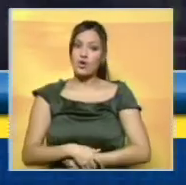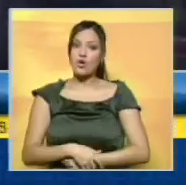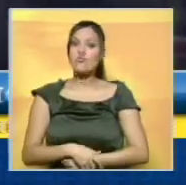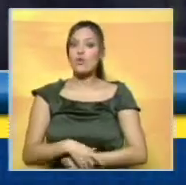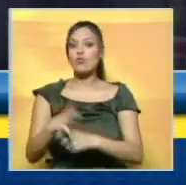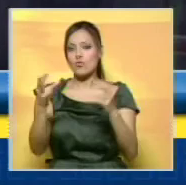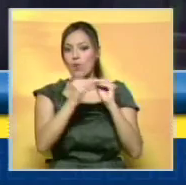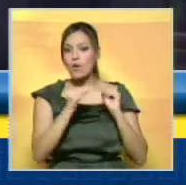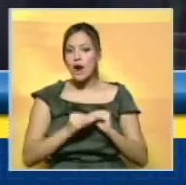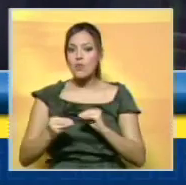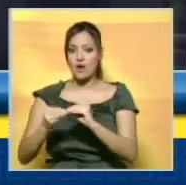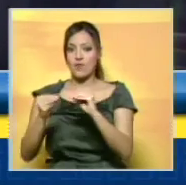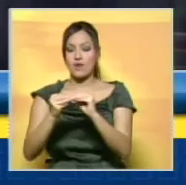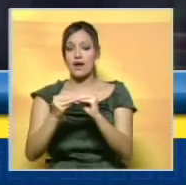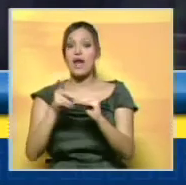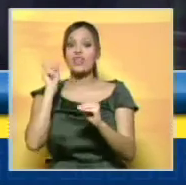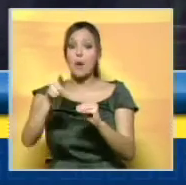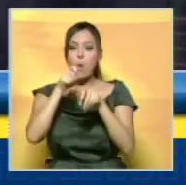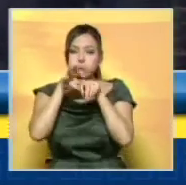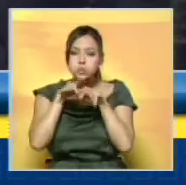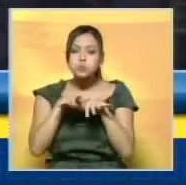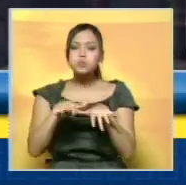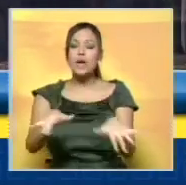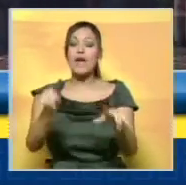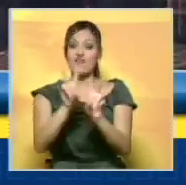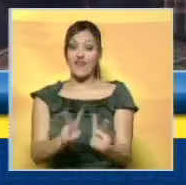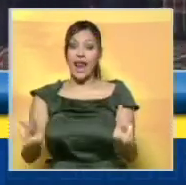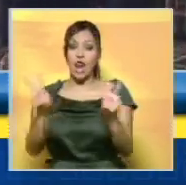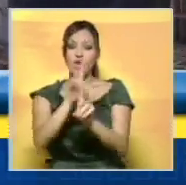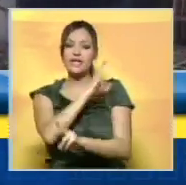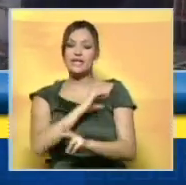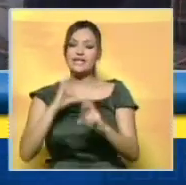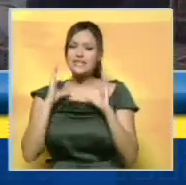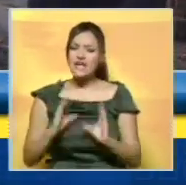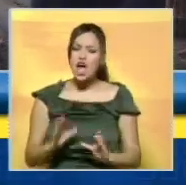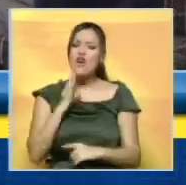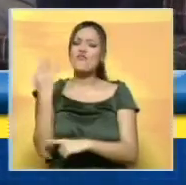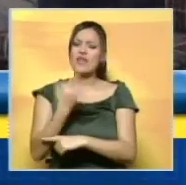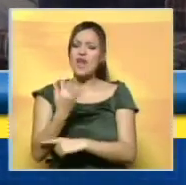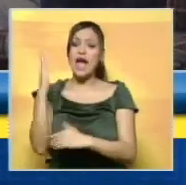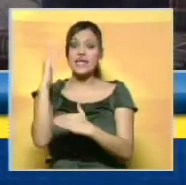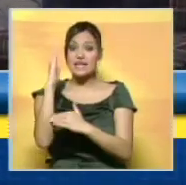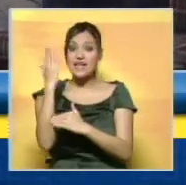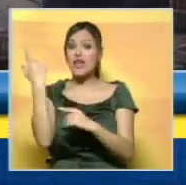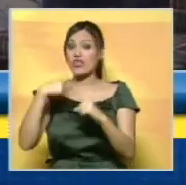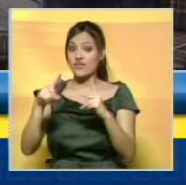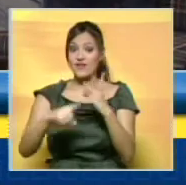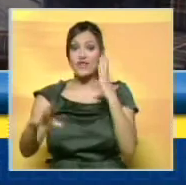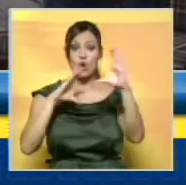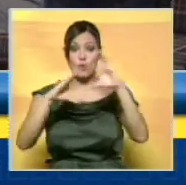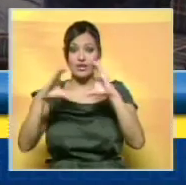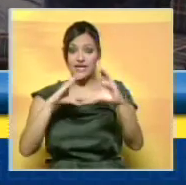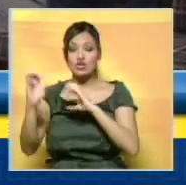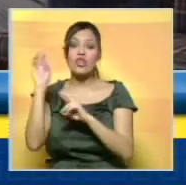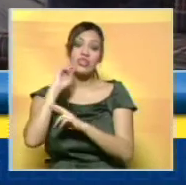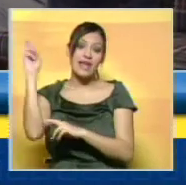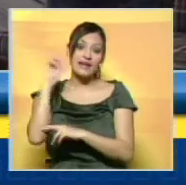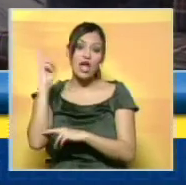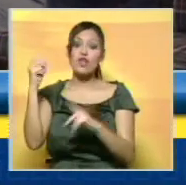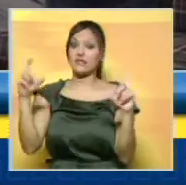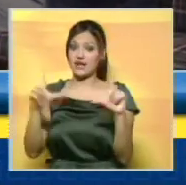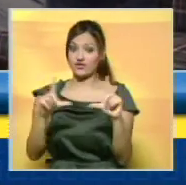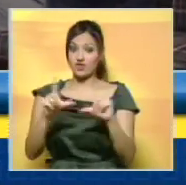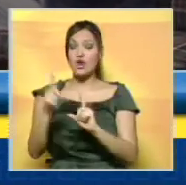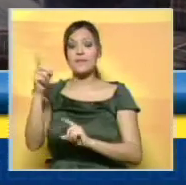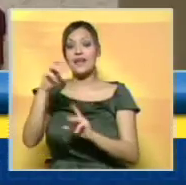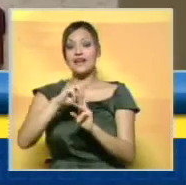común. El objetivo es difundir una visión real de los valores cristianos y la realidad de la Iglesia en los distintos medios de comunicación radiales, televisivos y